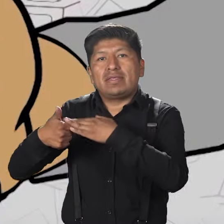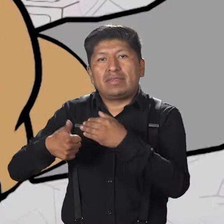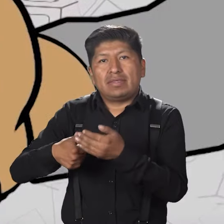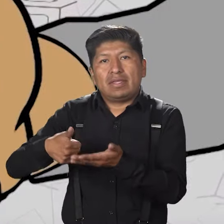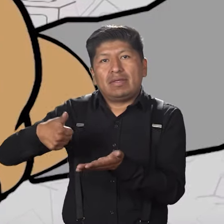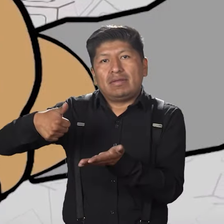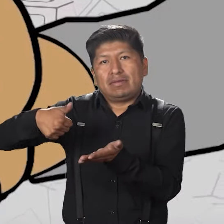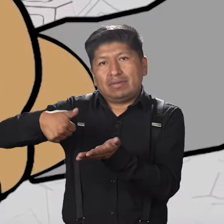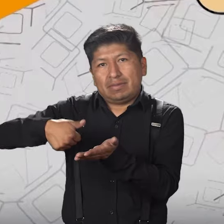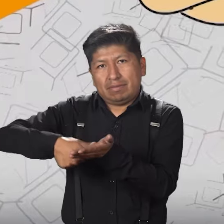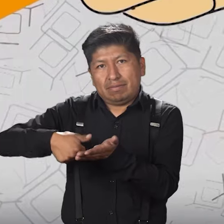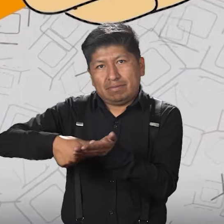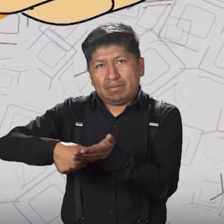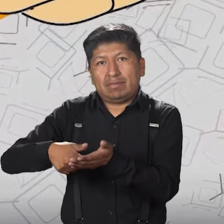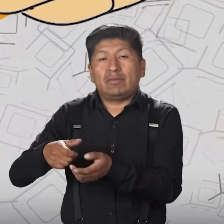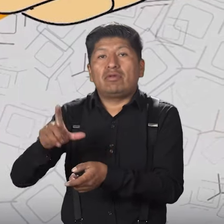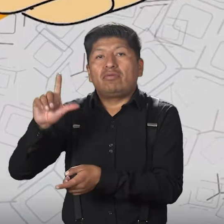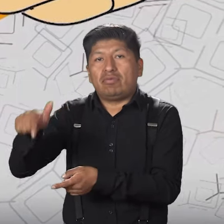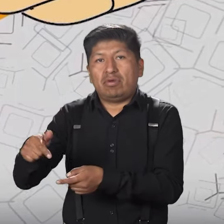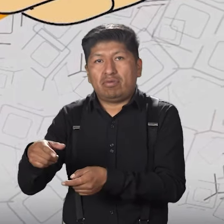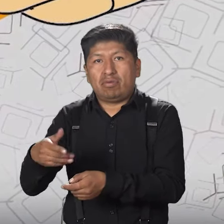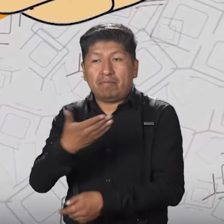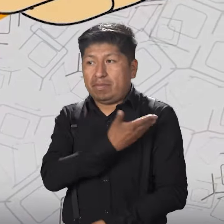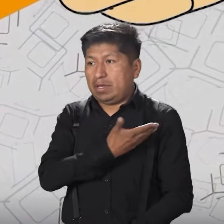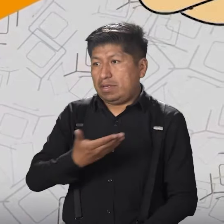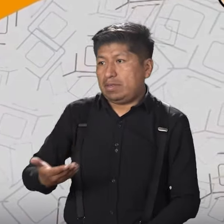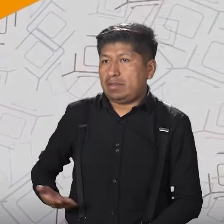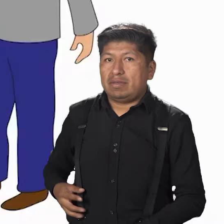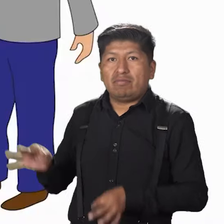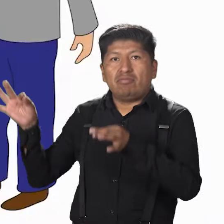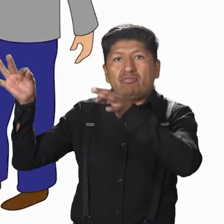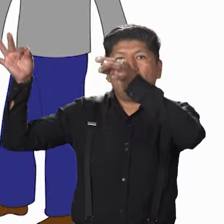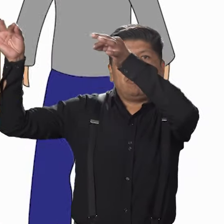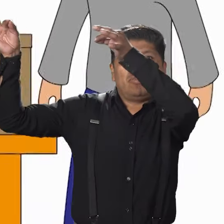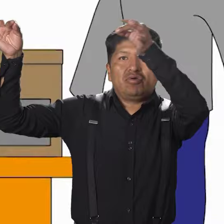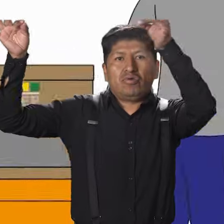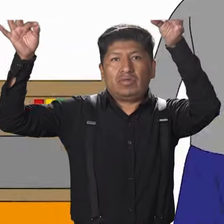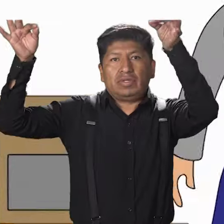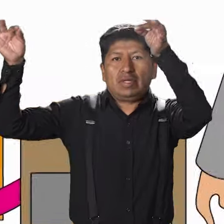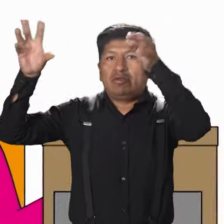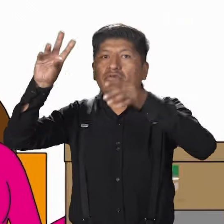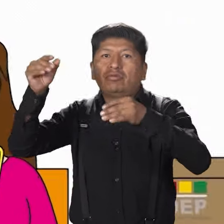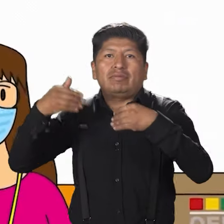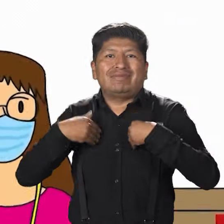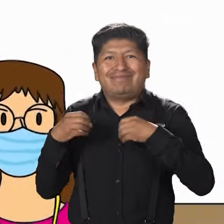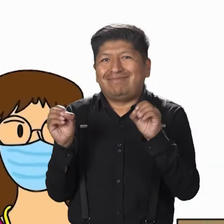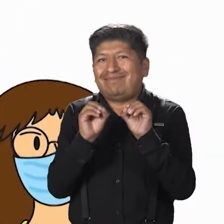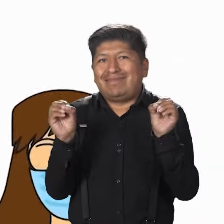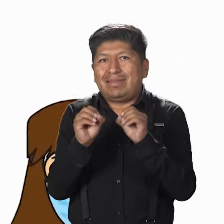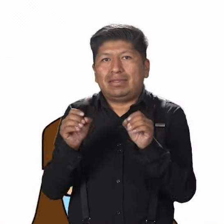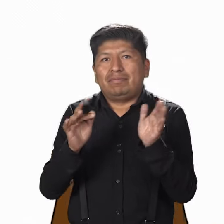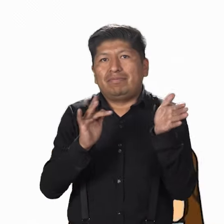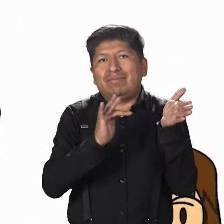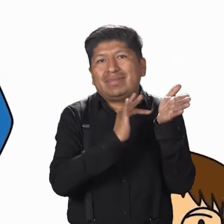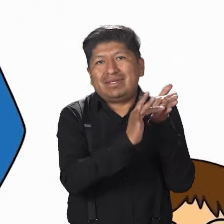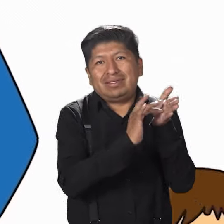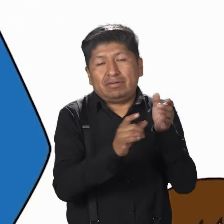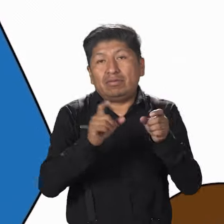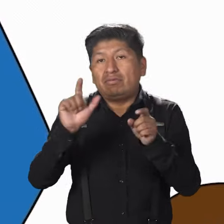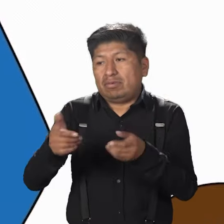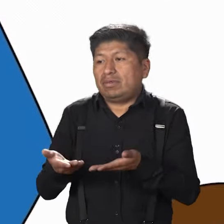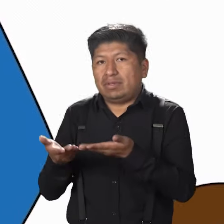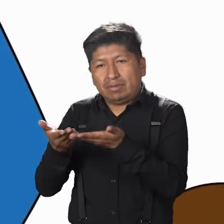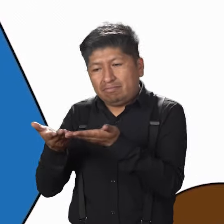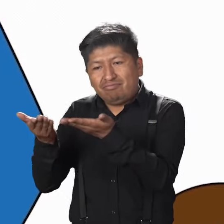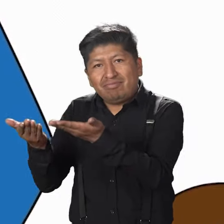se colocará tinta con un hisopo en el pulgar derecho. Luego, el presidente mostrará que la papeleta de sufragio no tiene ninguna